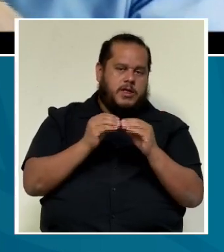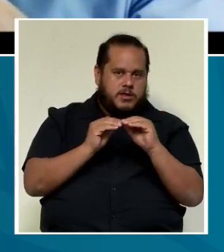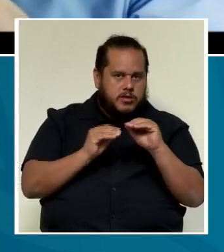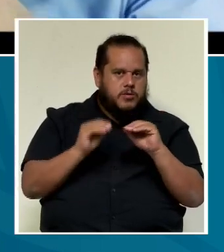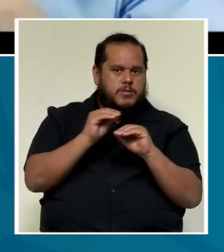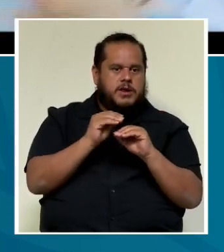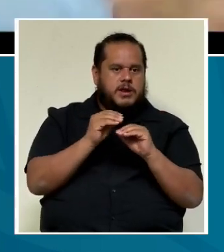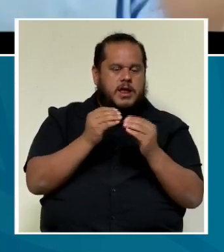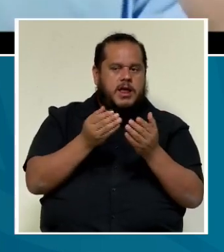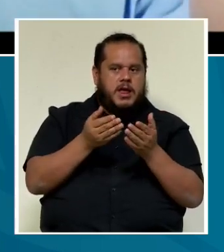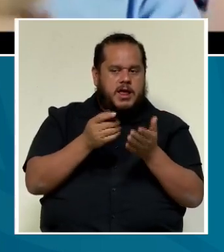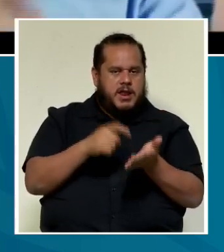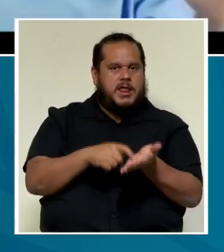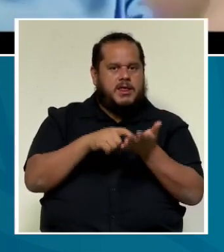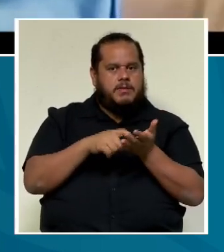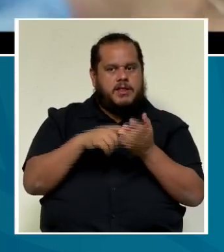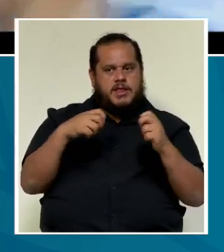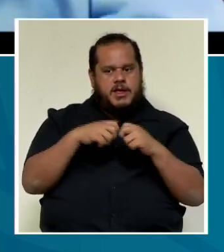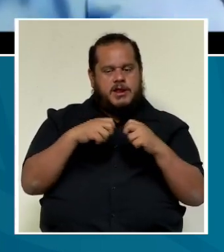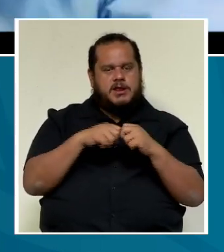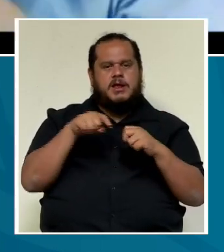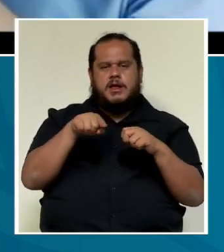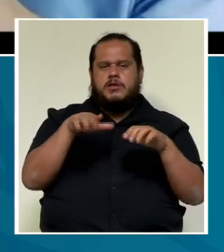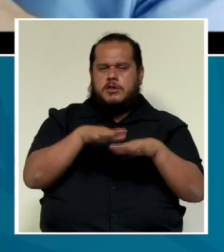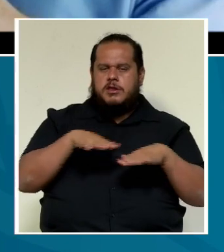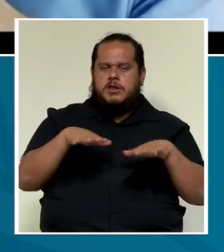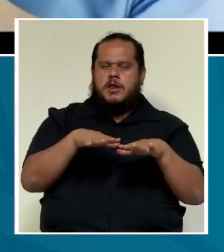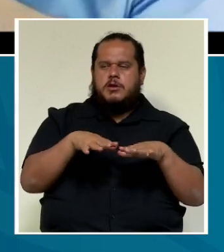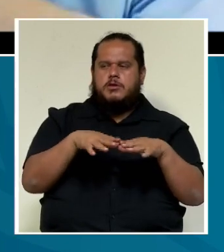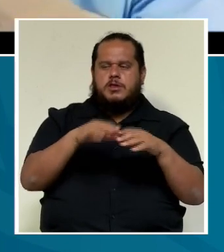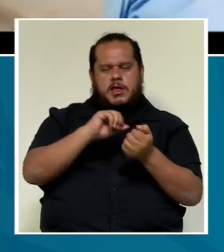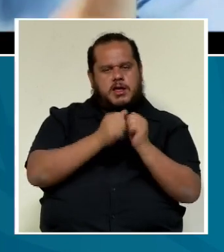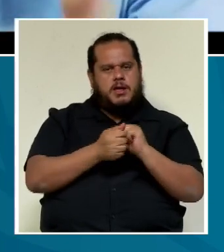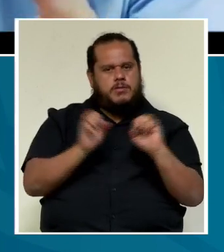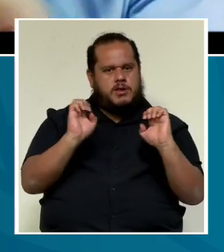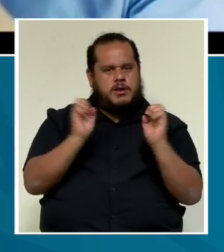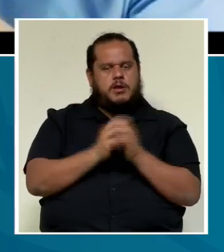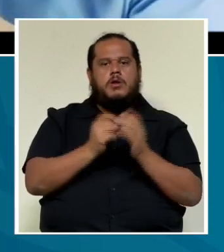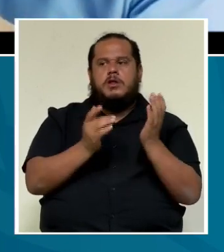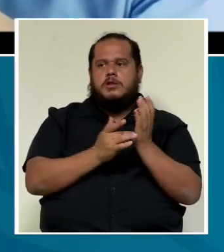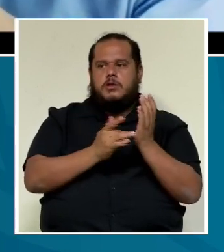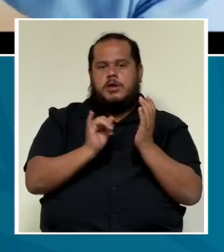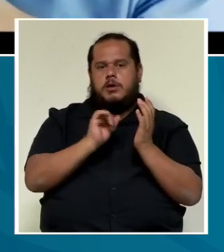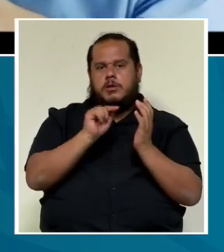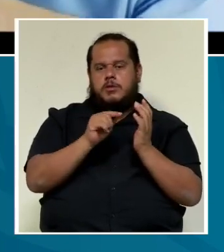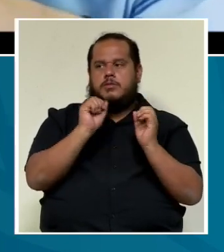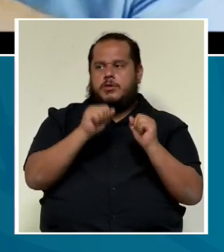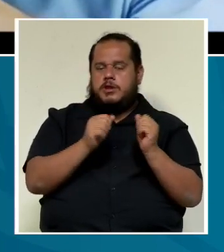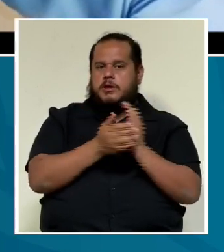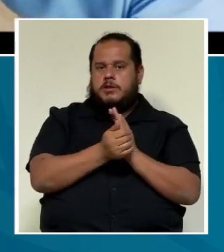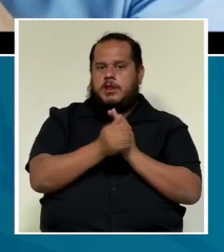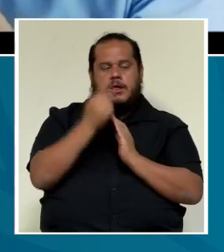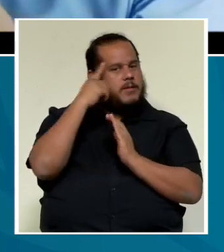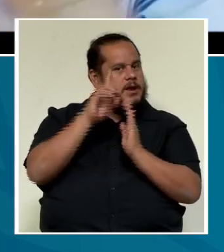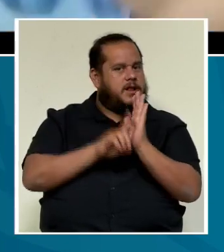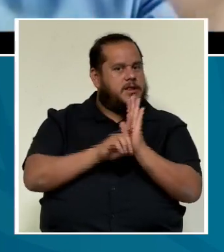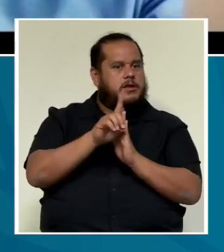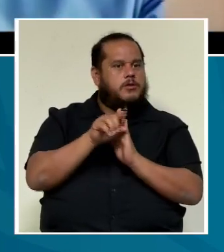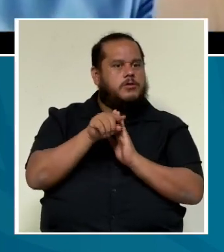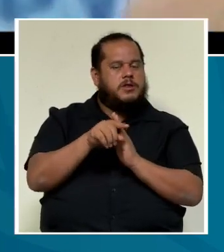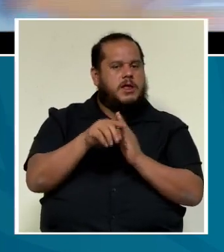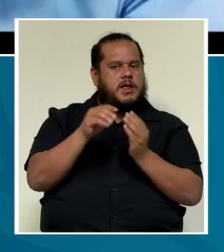demanda eléctrica del país en esos escenarios de transición energética. Una tecnología como esta podría ser un habilitante para el desarrollo de